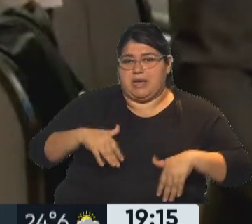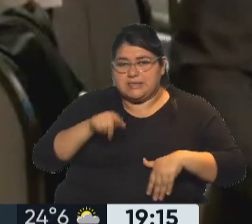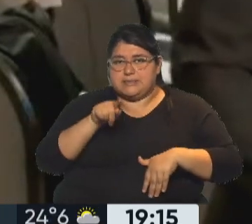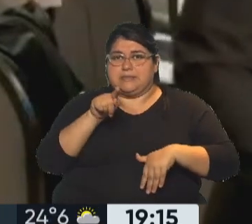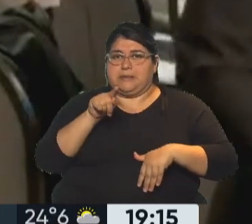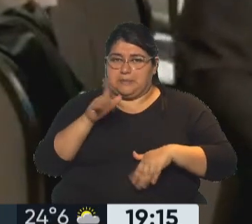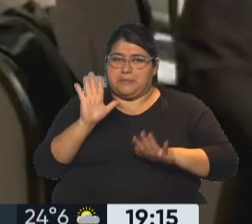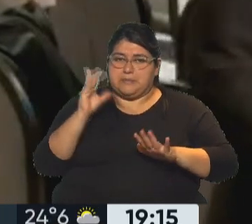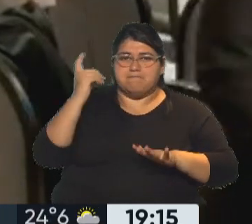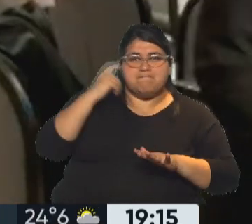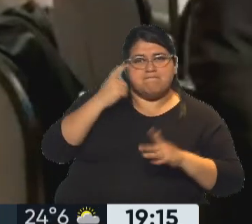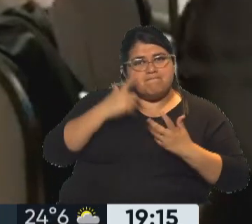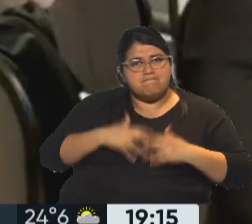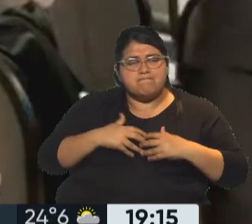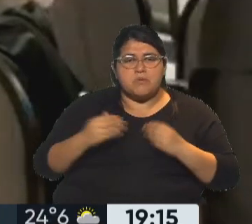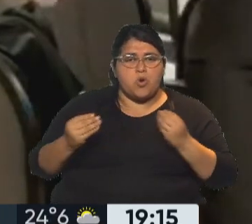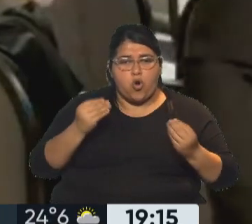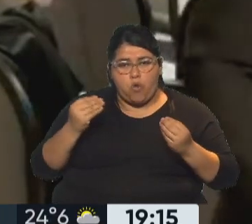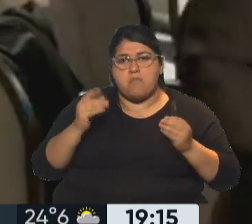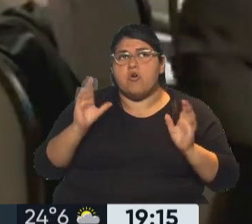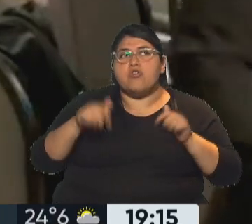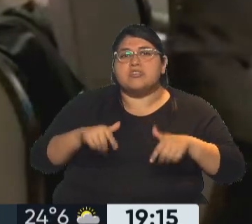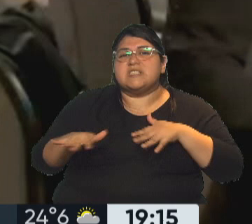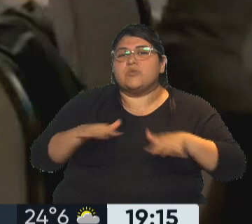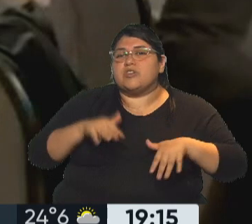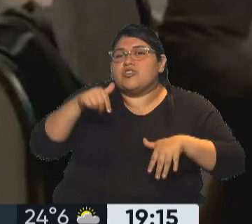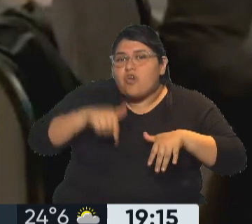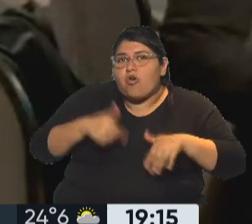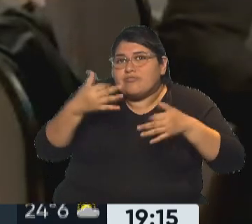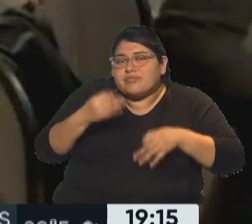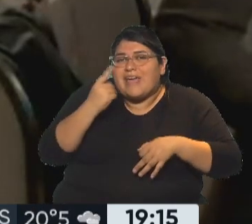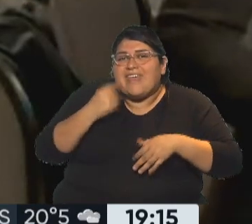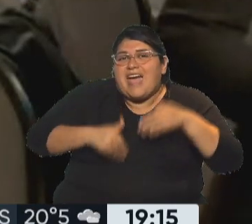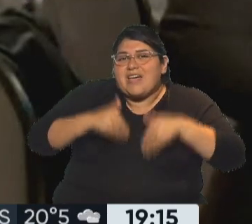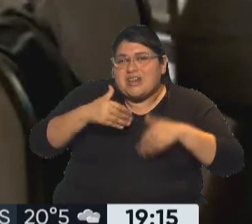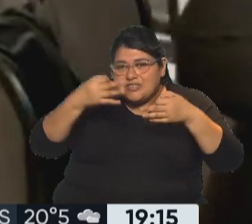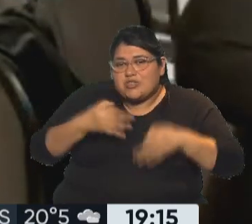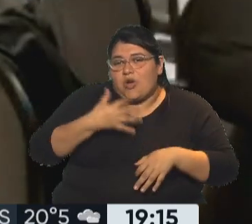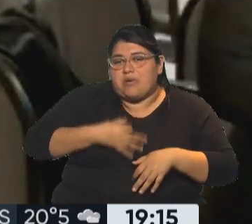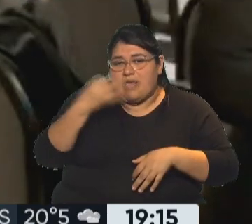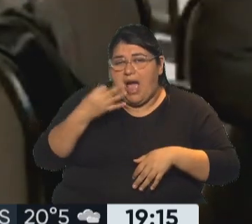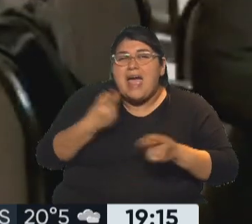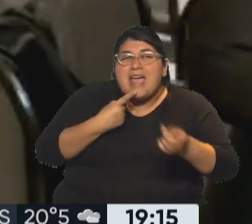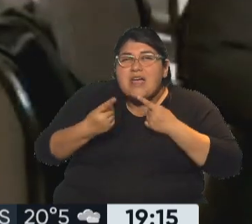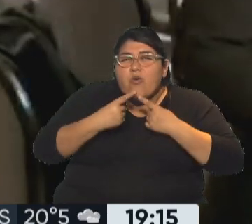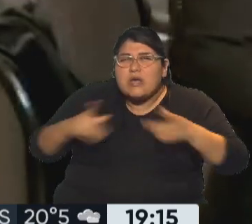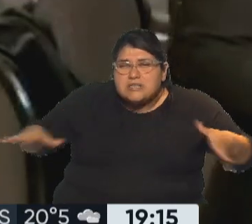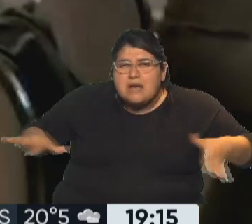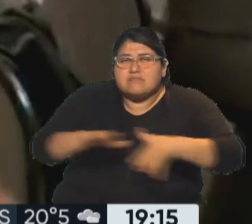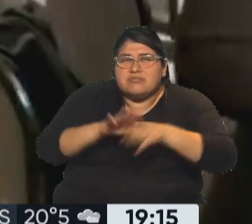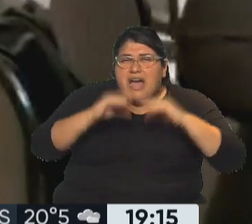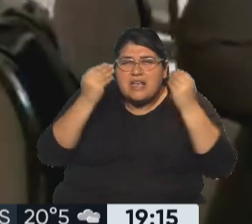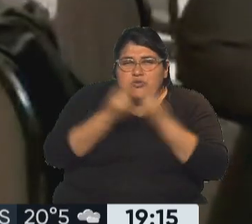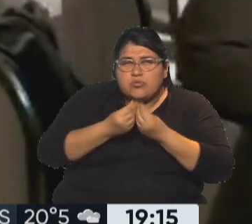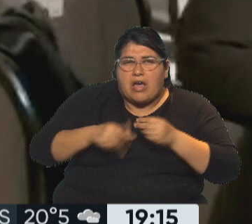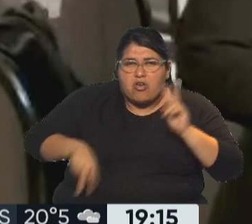muchísimos incertidumbre sobre lo que podía destetarse hoy el día de la elección Porque aquí las últimas encuestas no han acertado demasiado como viene pasando